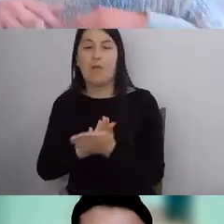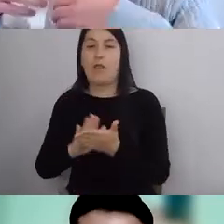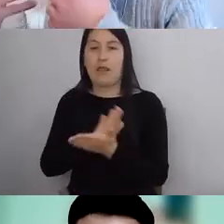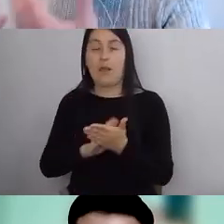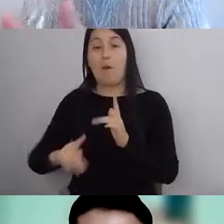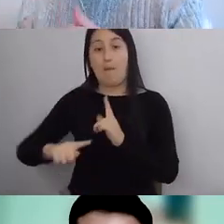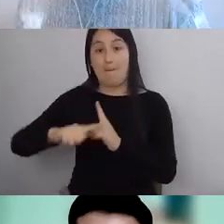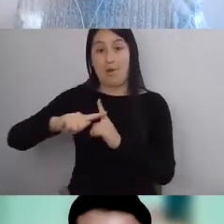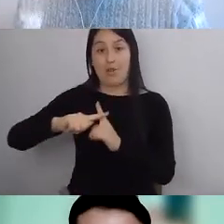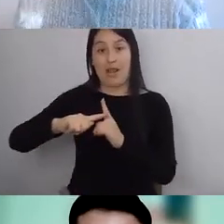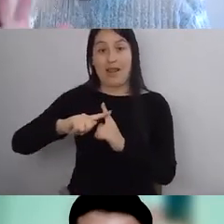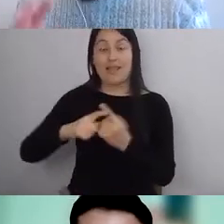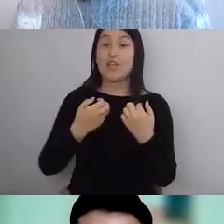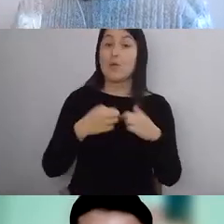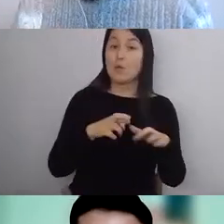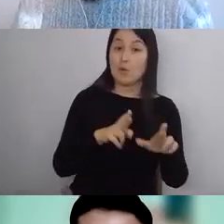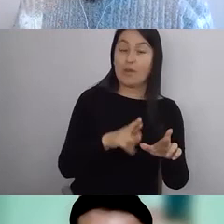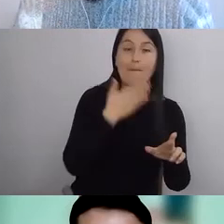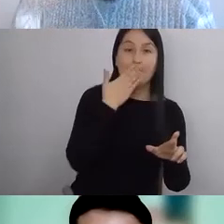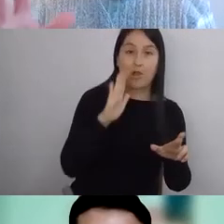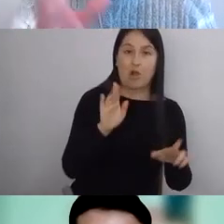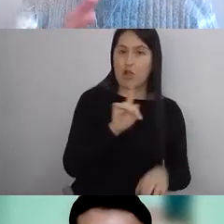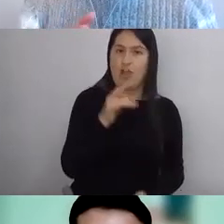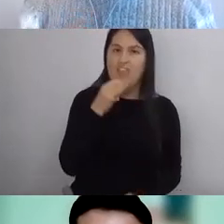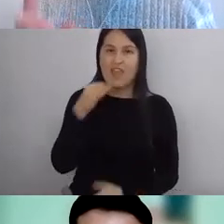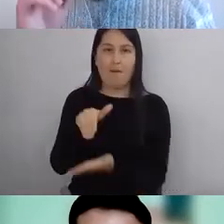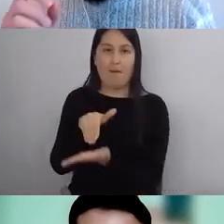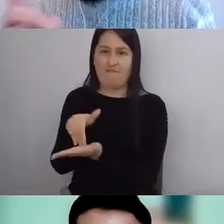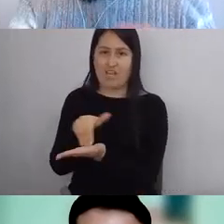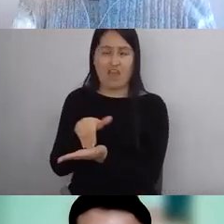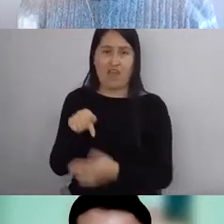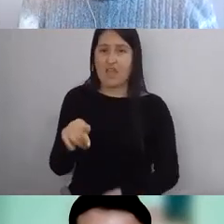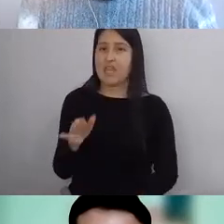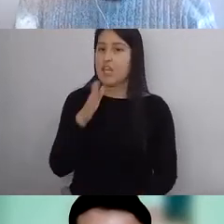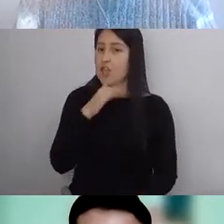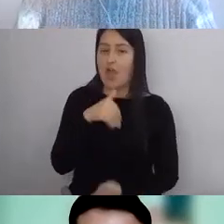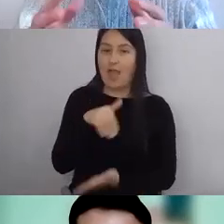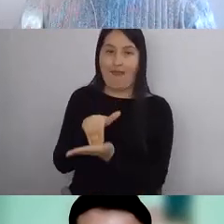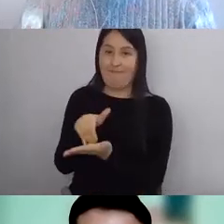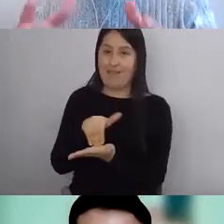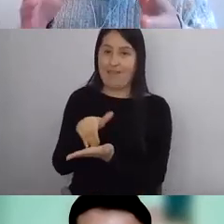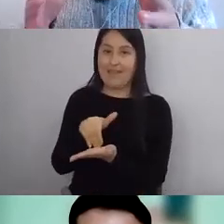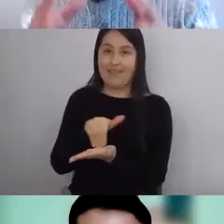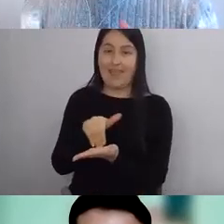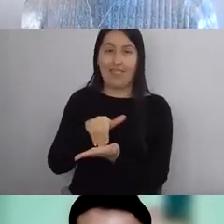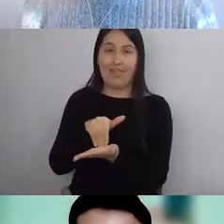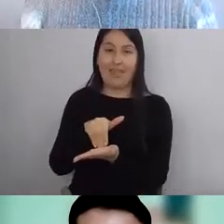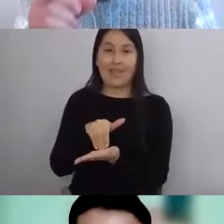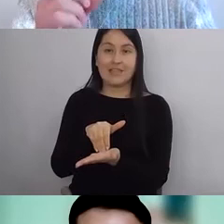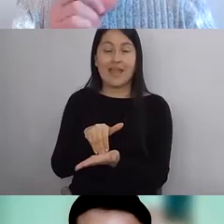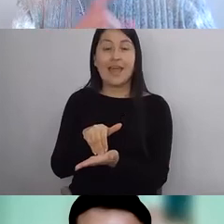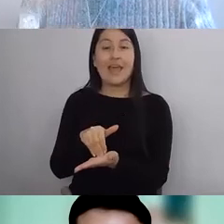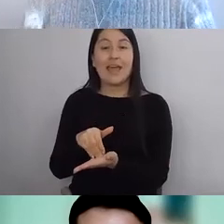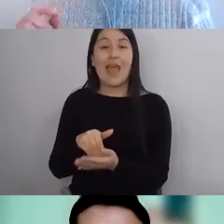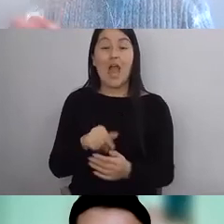y oportunidades de mejora. No hablemos de debilidades. Acá no hay habilidades. Como bien dijo nuestra persona que comentó en el chat,